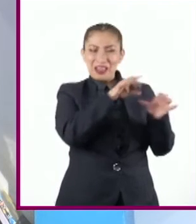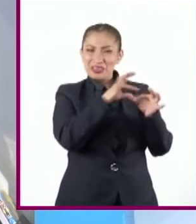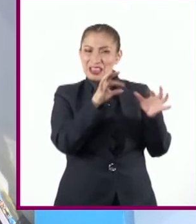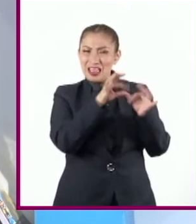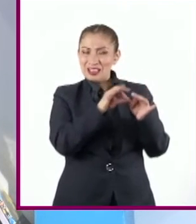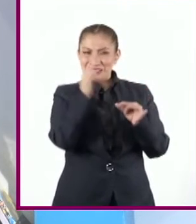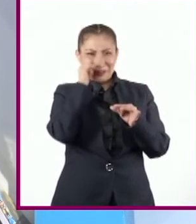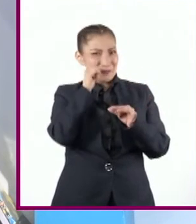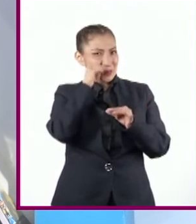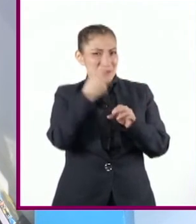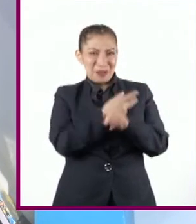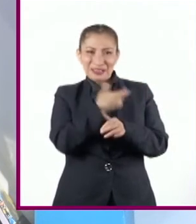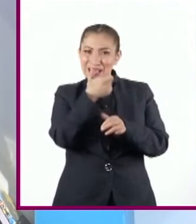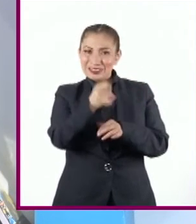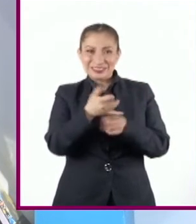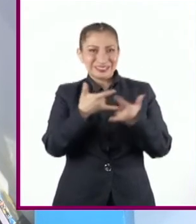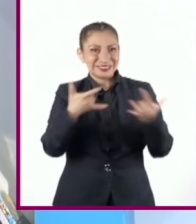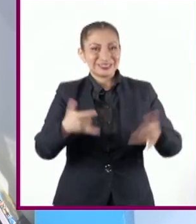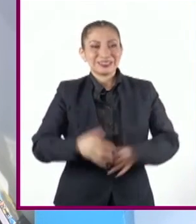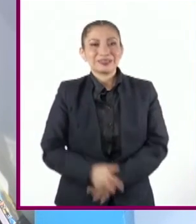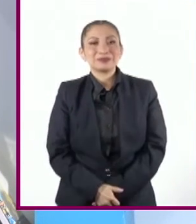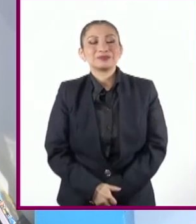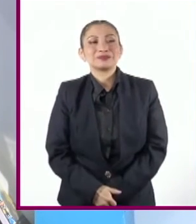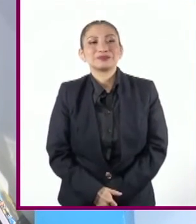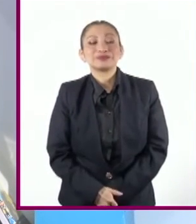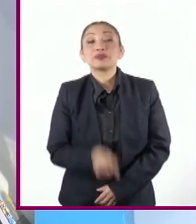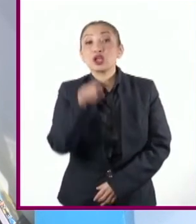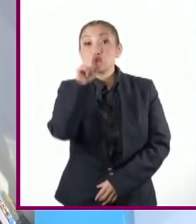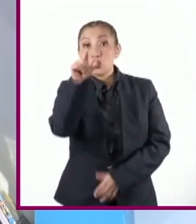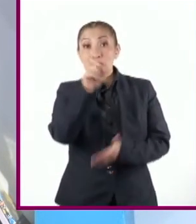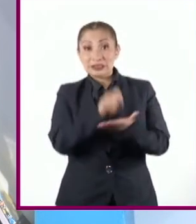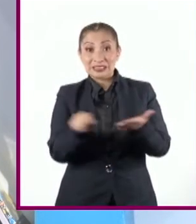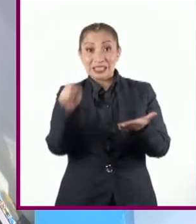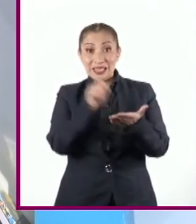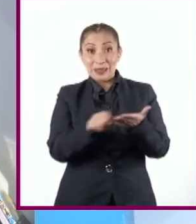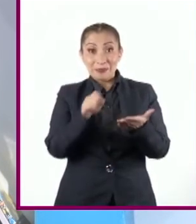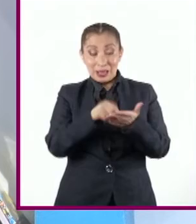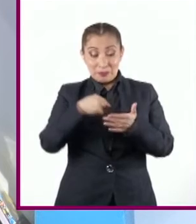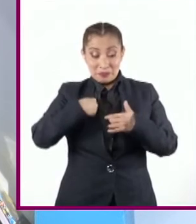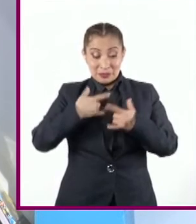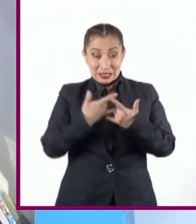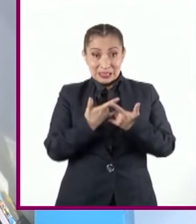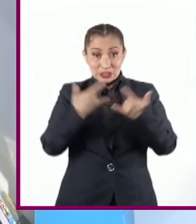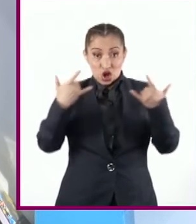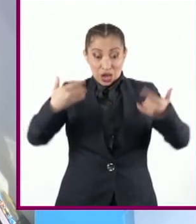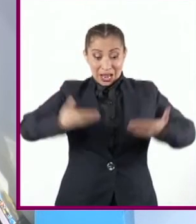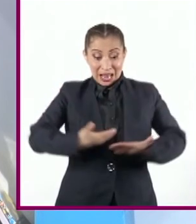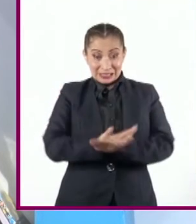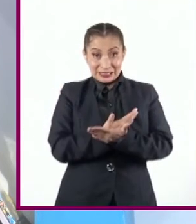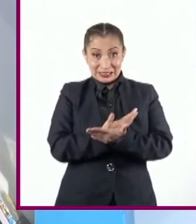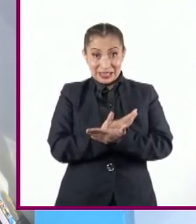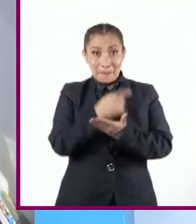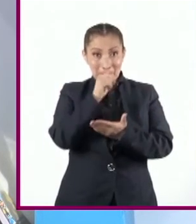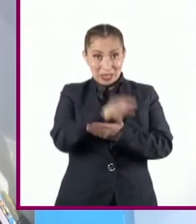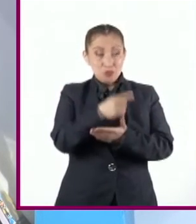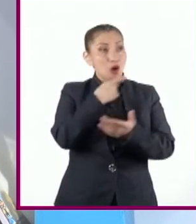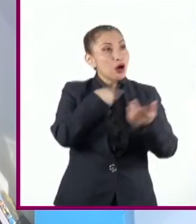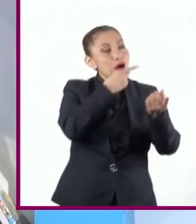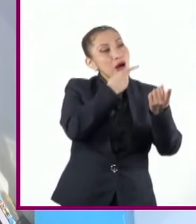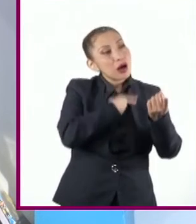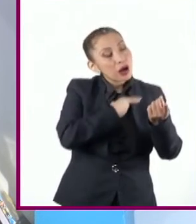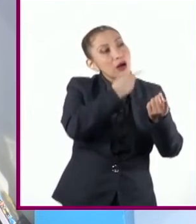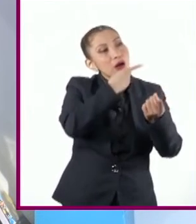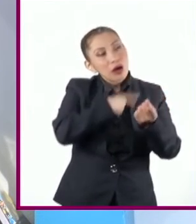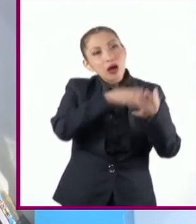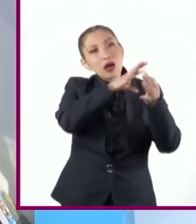presenta con regularidad en la historia. Si escribieran la historia de su nacimiento con esas fuentes primarias que les